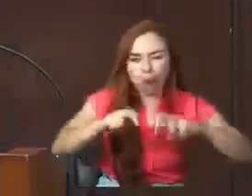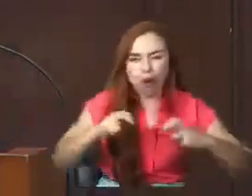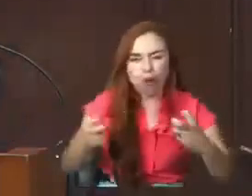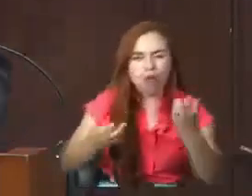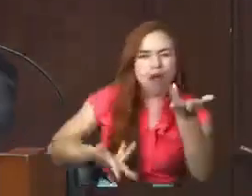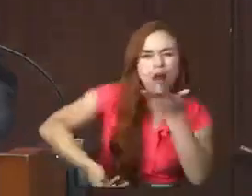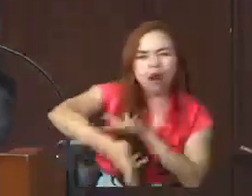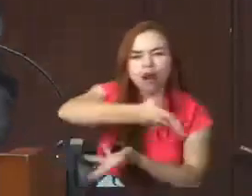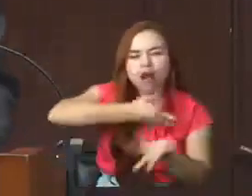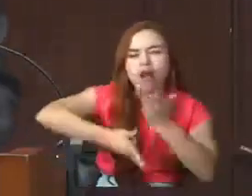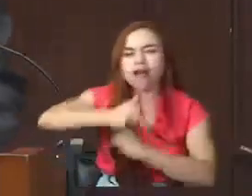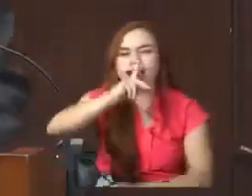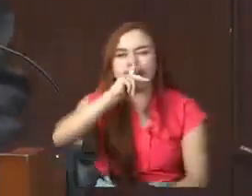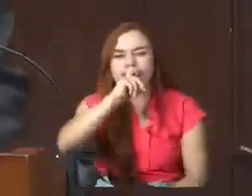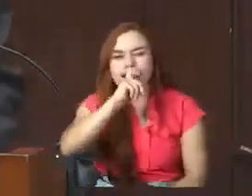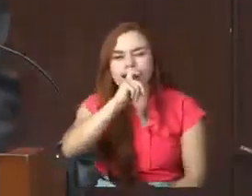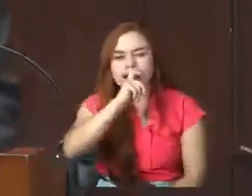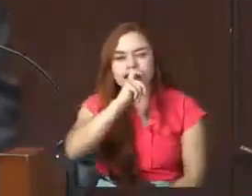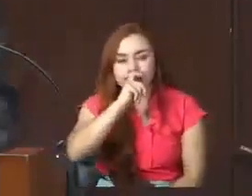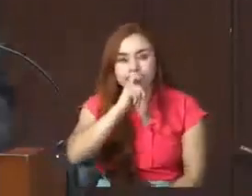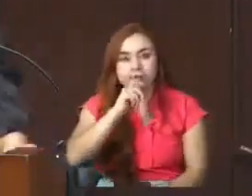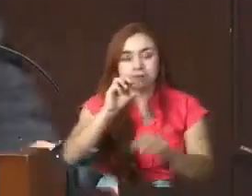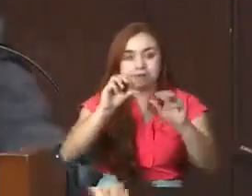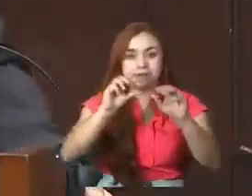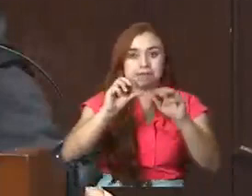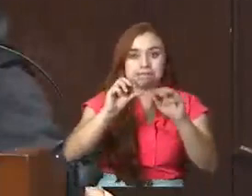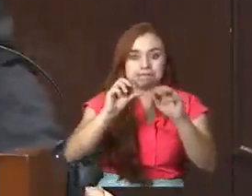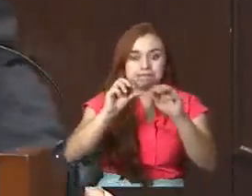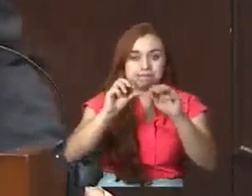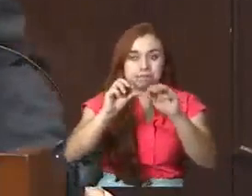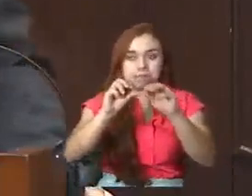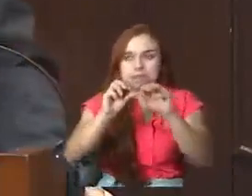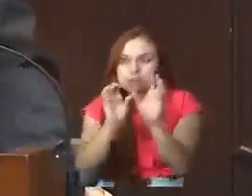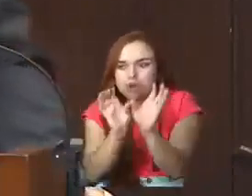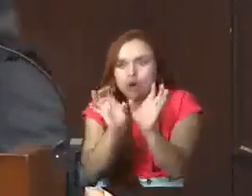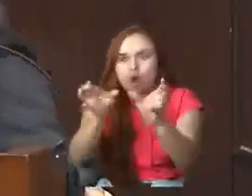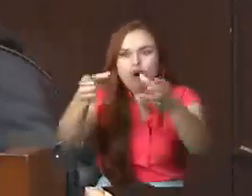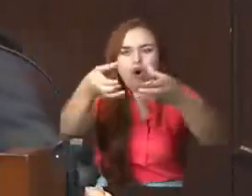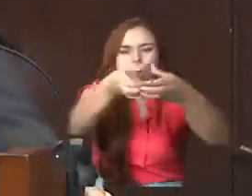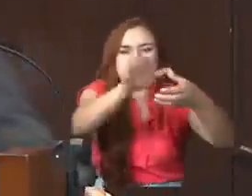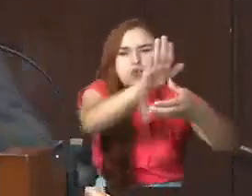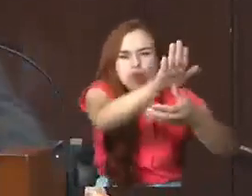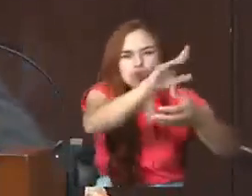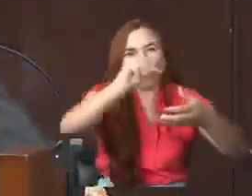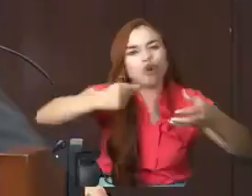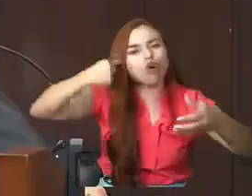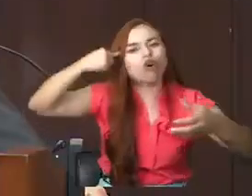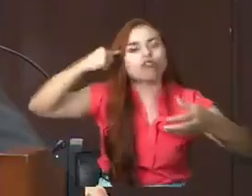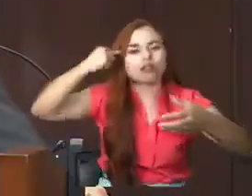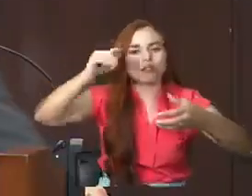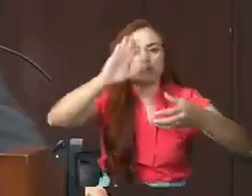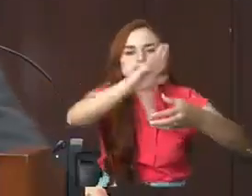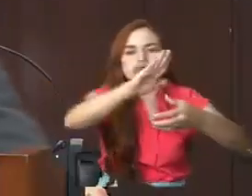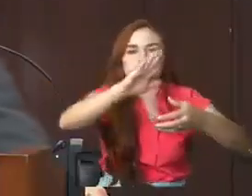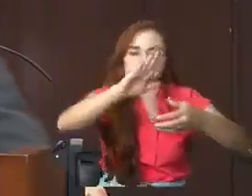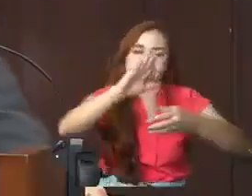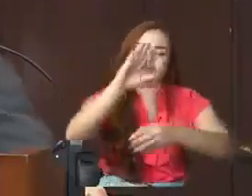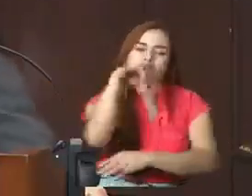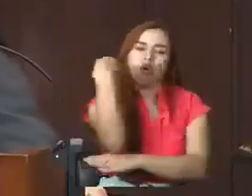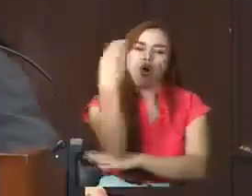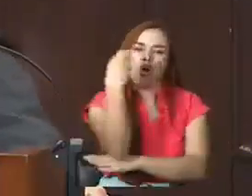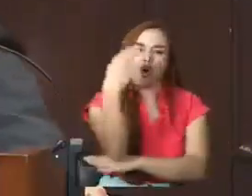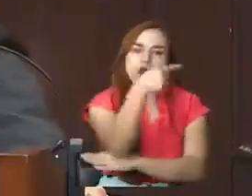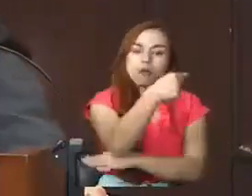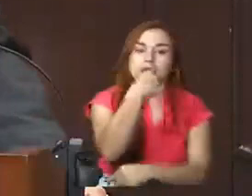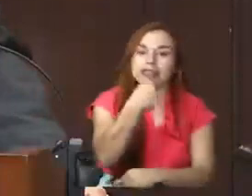con la Sociedad de Activos Especiales, que es la sociedad que utiliza el Estado colombiano para cautelar,